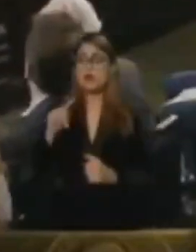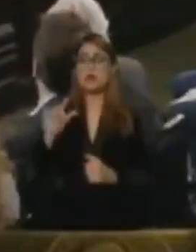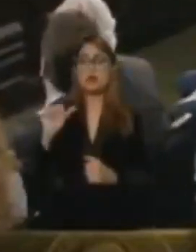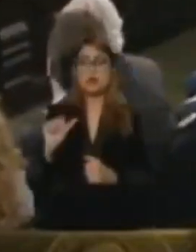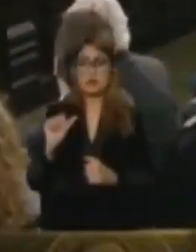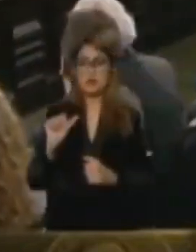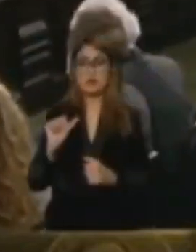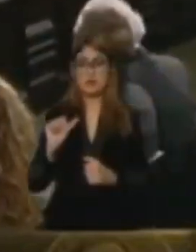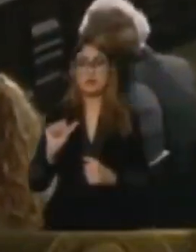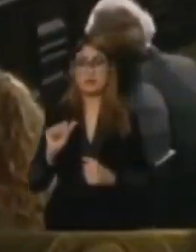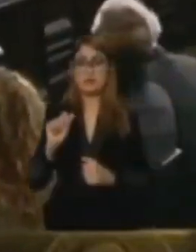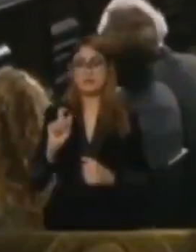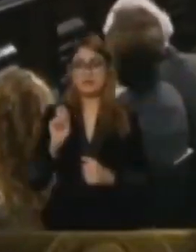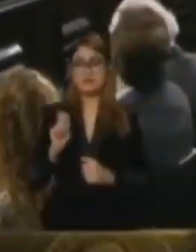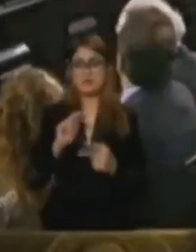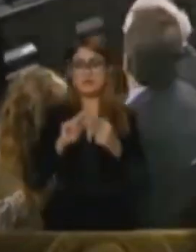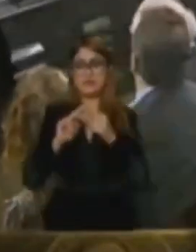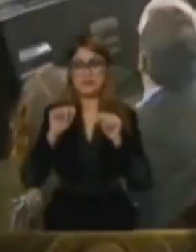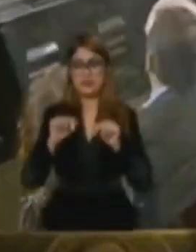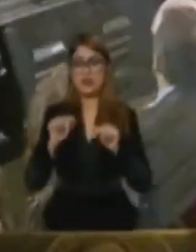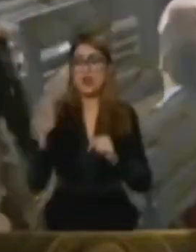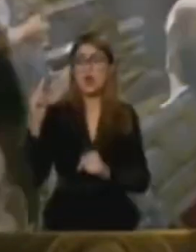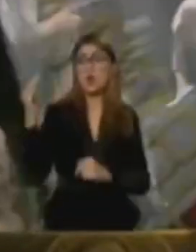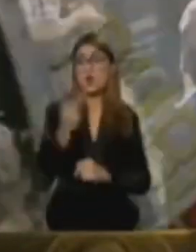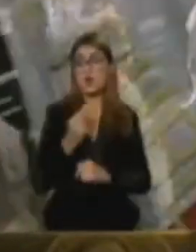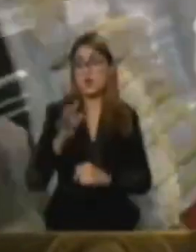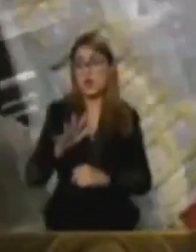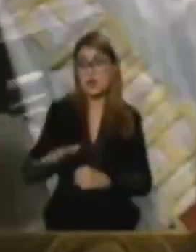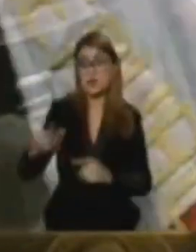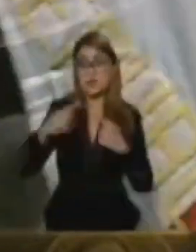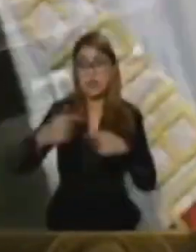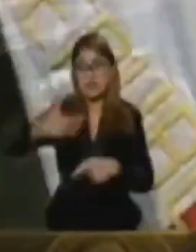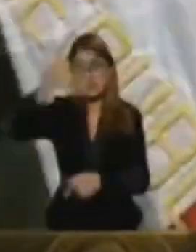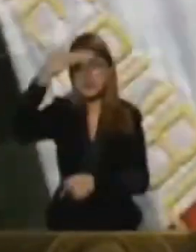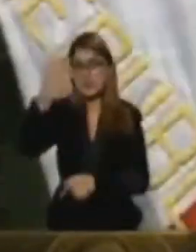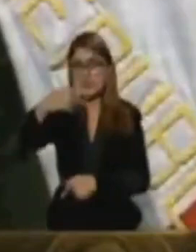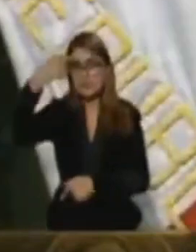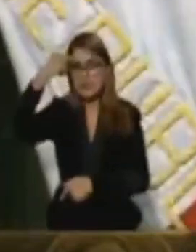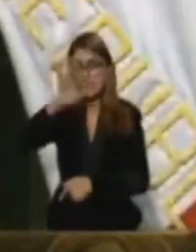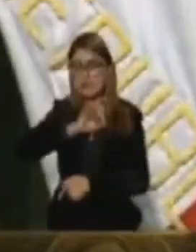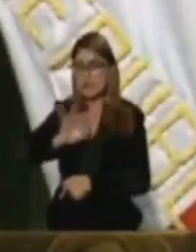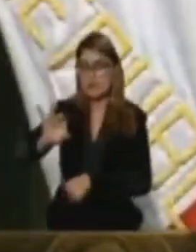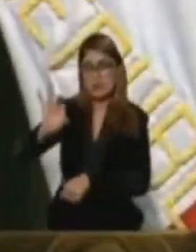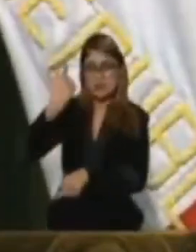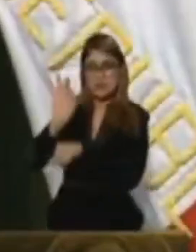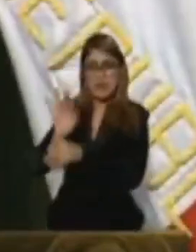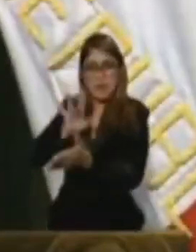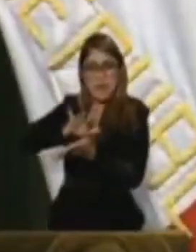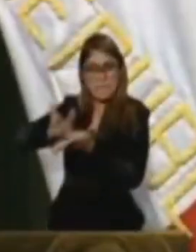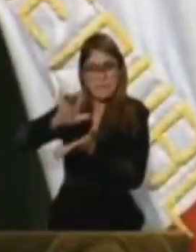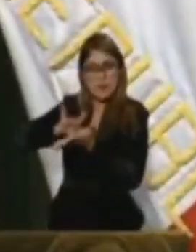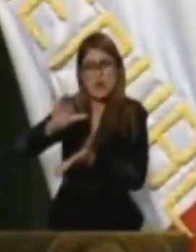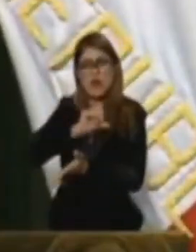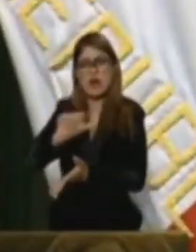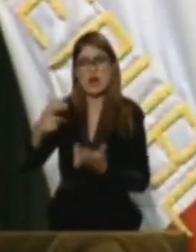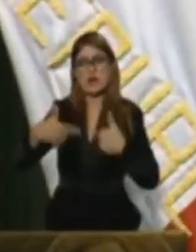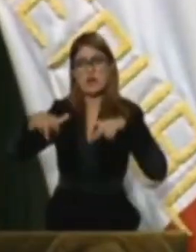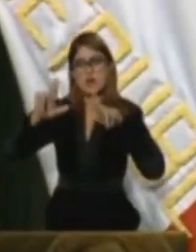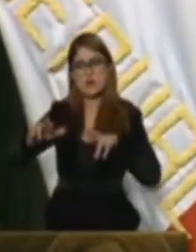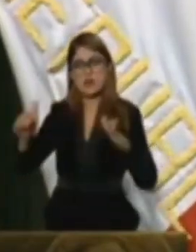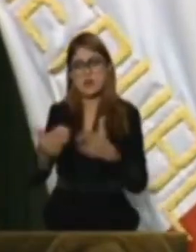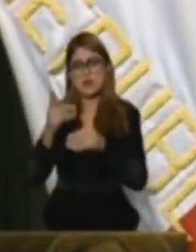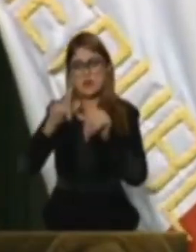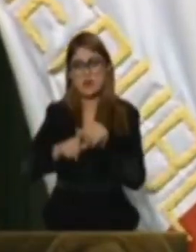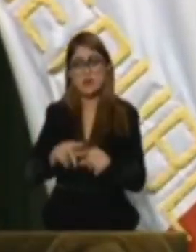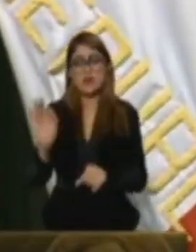Nota, urge que el pueblo mexicano conozca este discurso para que apoye la representación nacional y no pudiendo disponer de ninguna